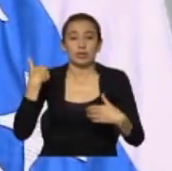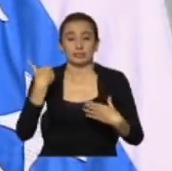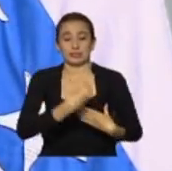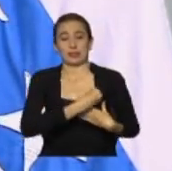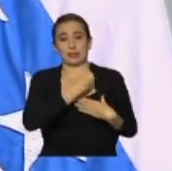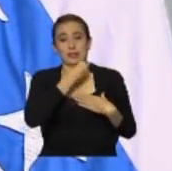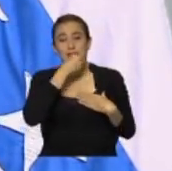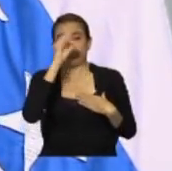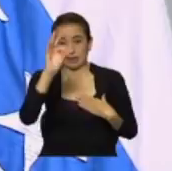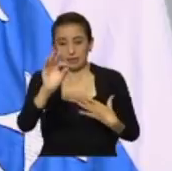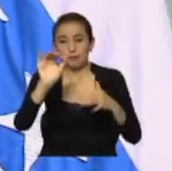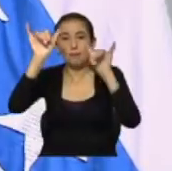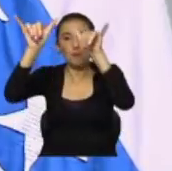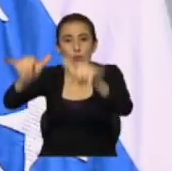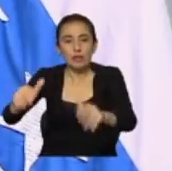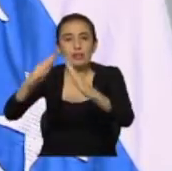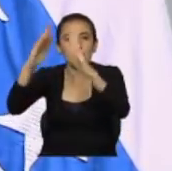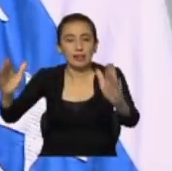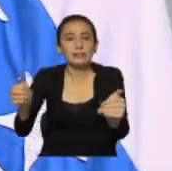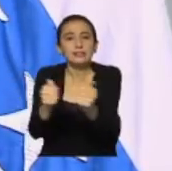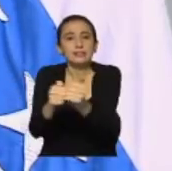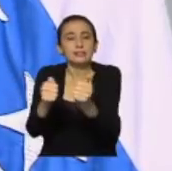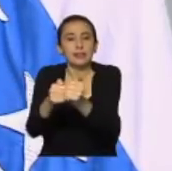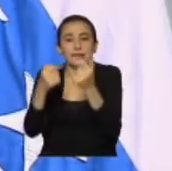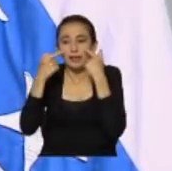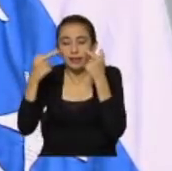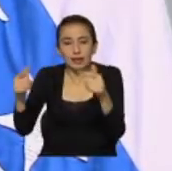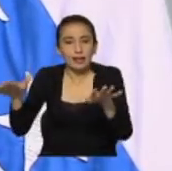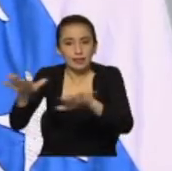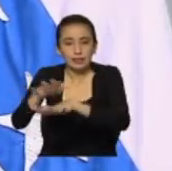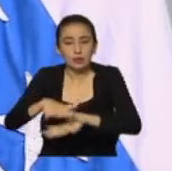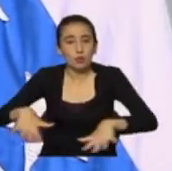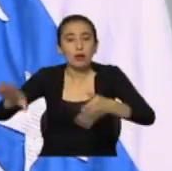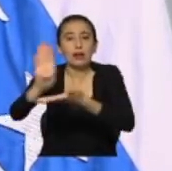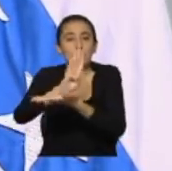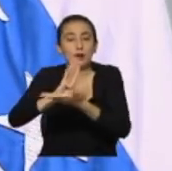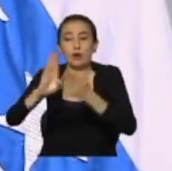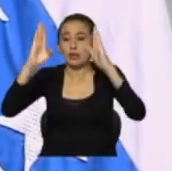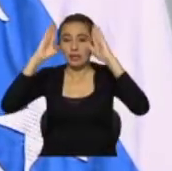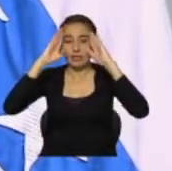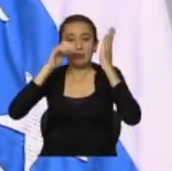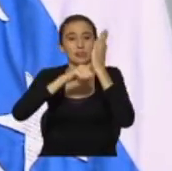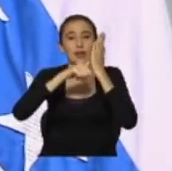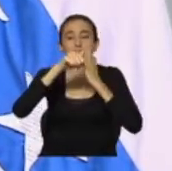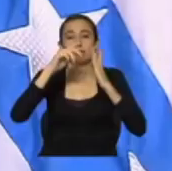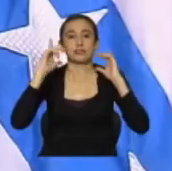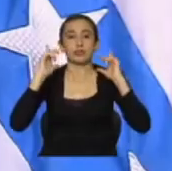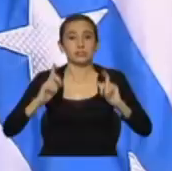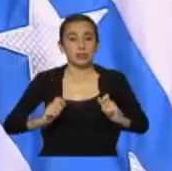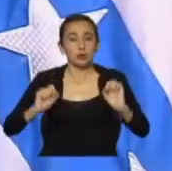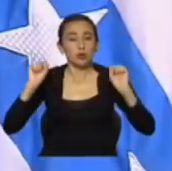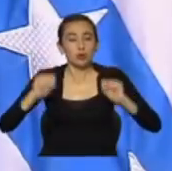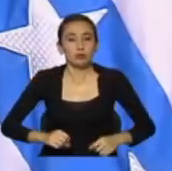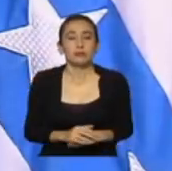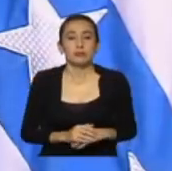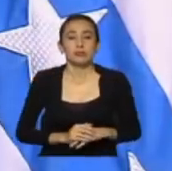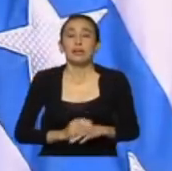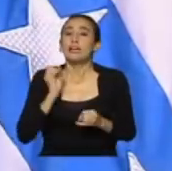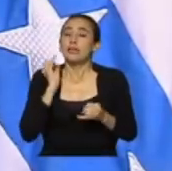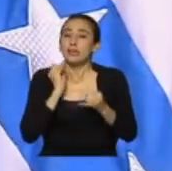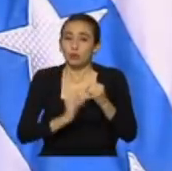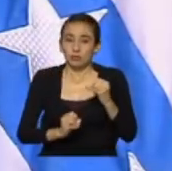residencia cerca de su casa y reciban la atención integral del personal del ministerio de salud por último y no menos